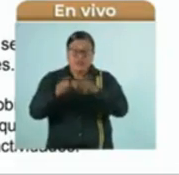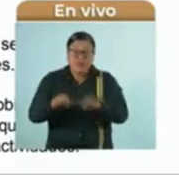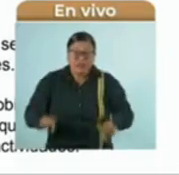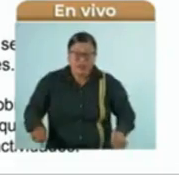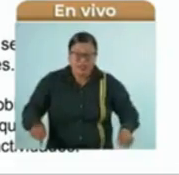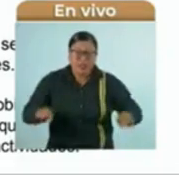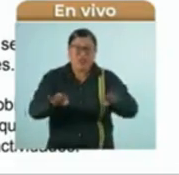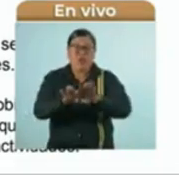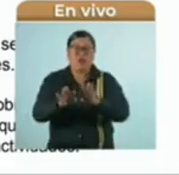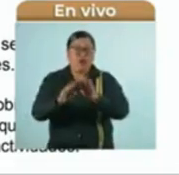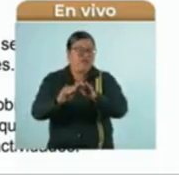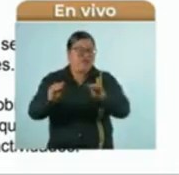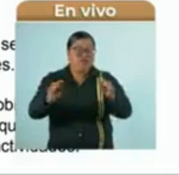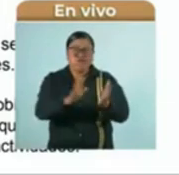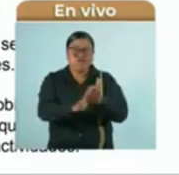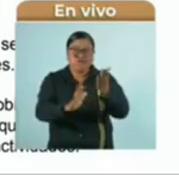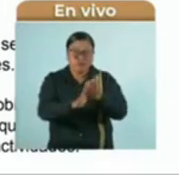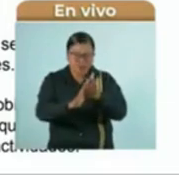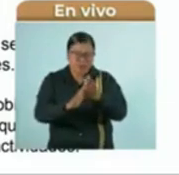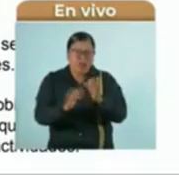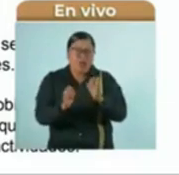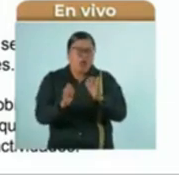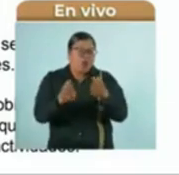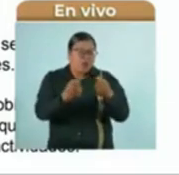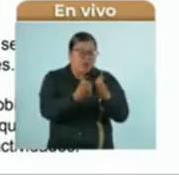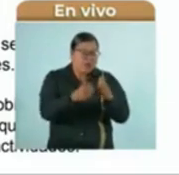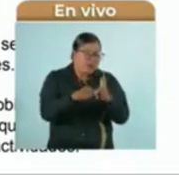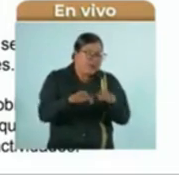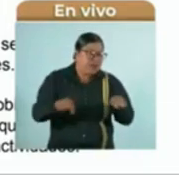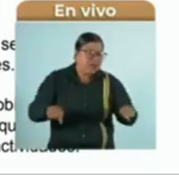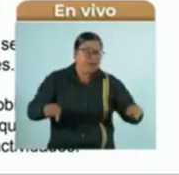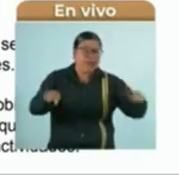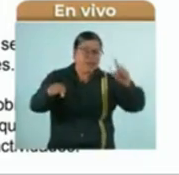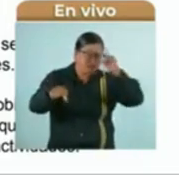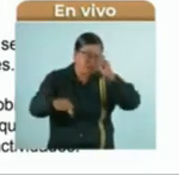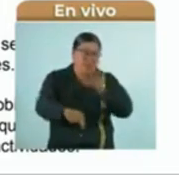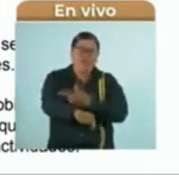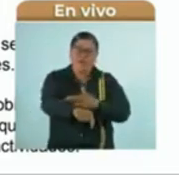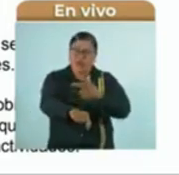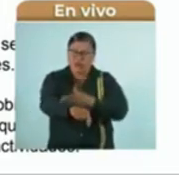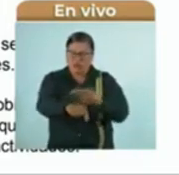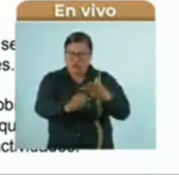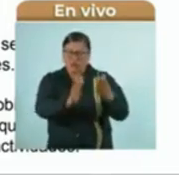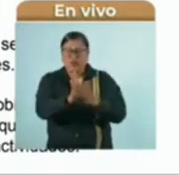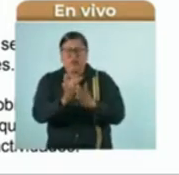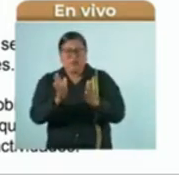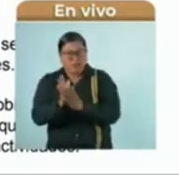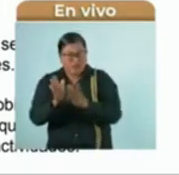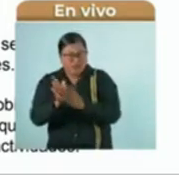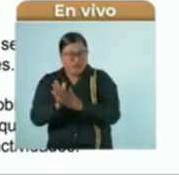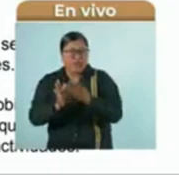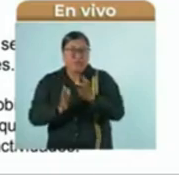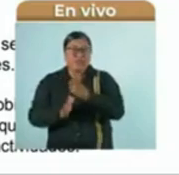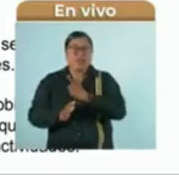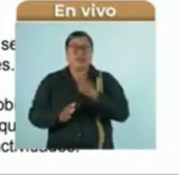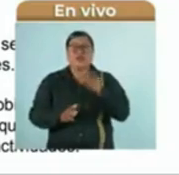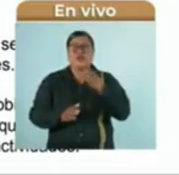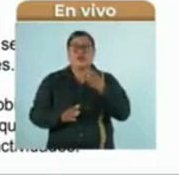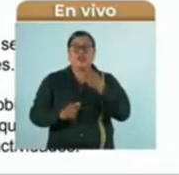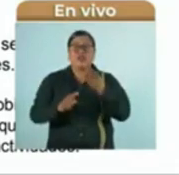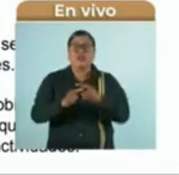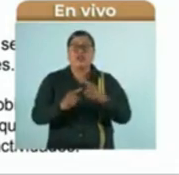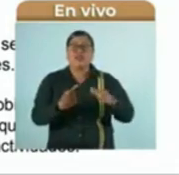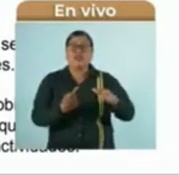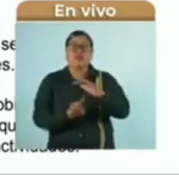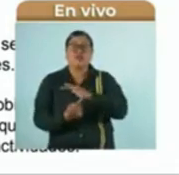baldíos ubicados en la zona urbana o colindantes a esta para su regularización, considerados ser usadas para el uso de la